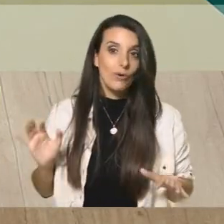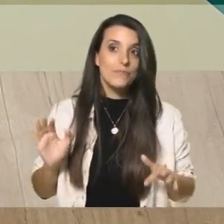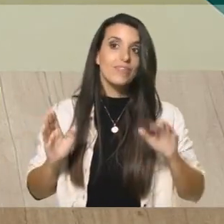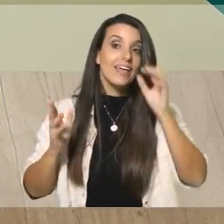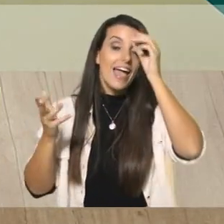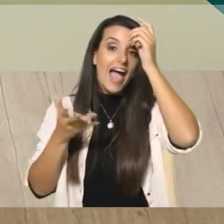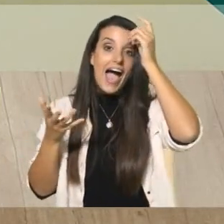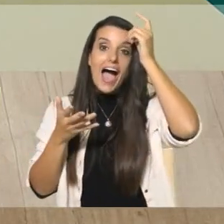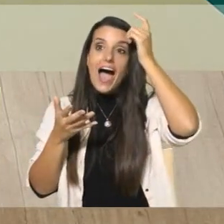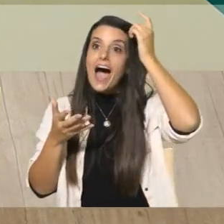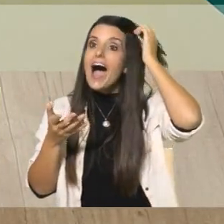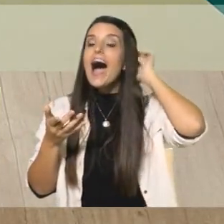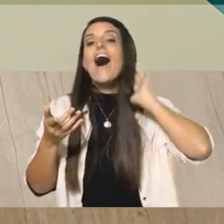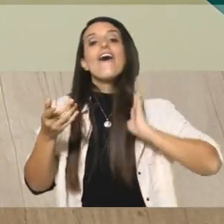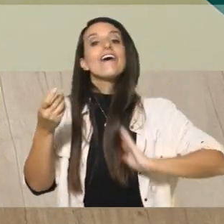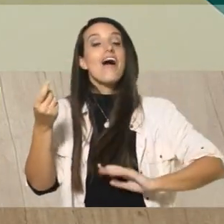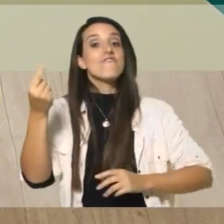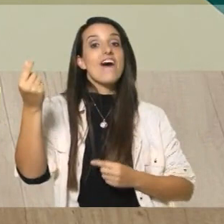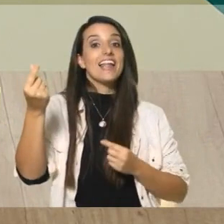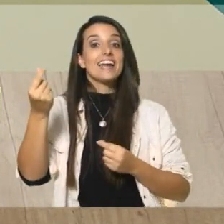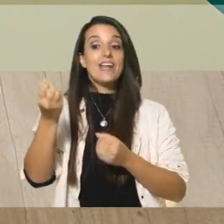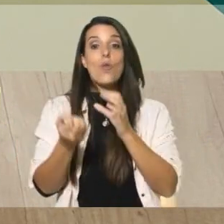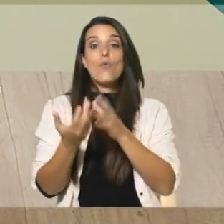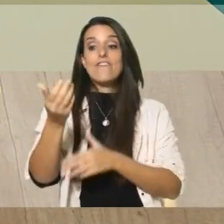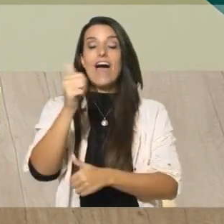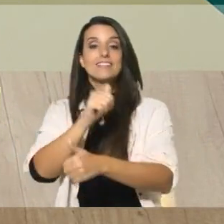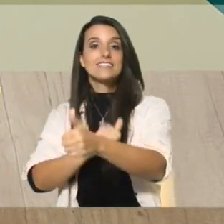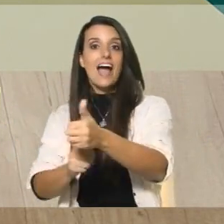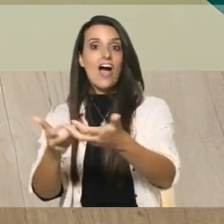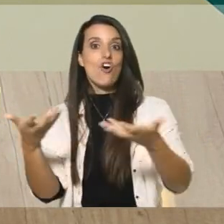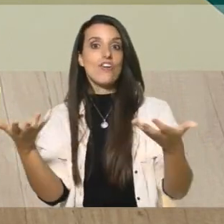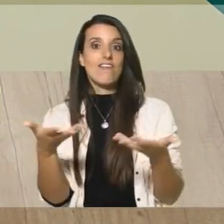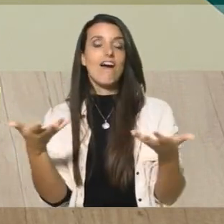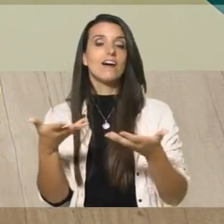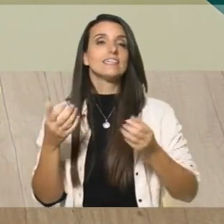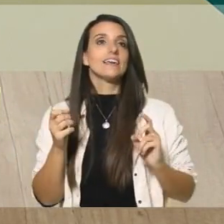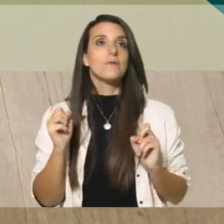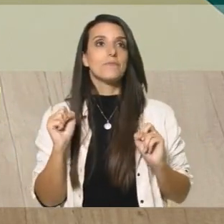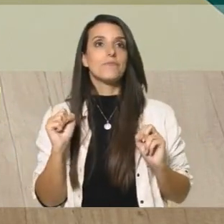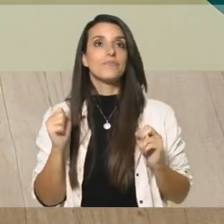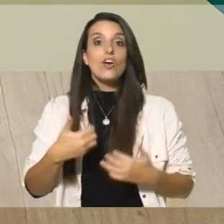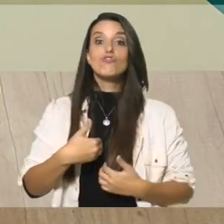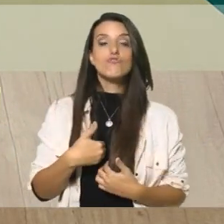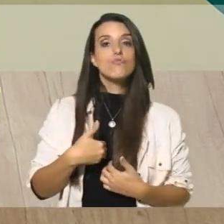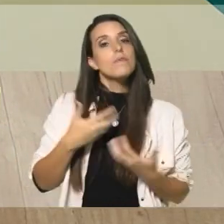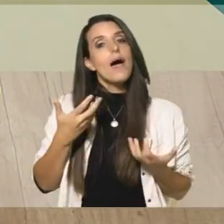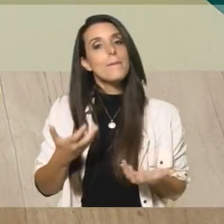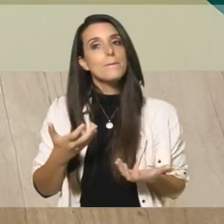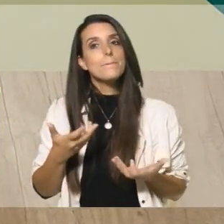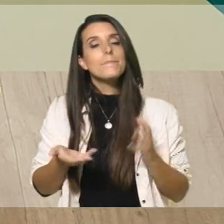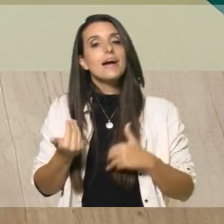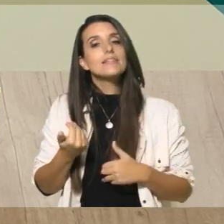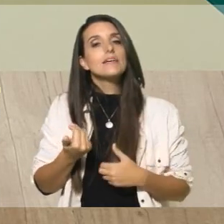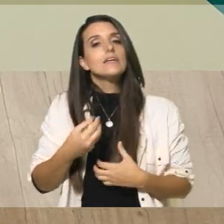con el recambio, digo, de bailarinas, ¿no?, con estas bailarinas que tenemos ahora, yo apunto a la parte